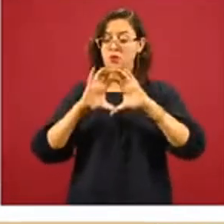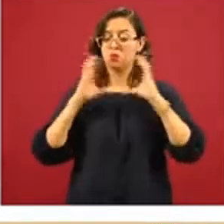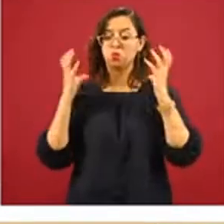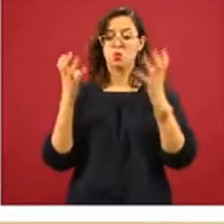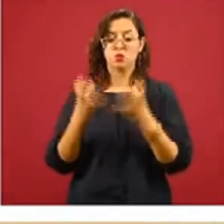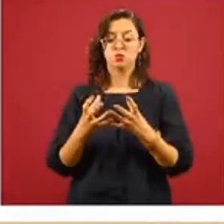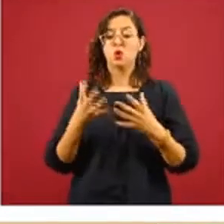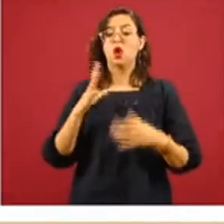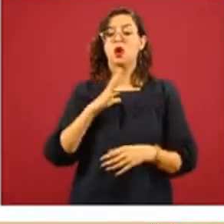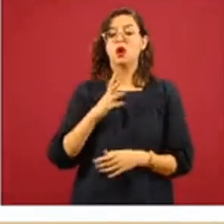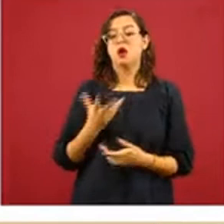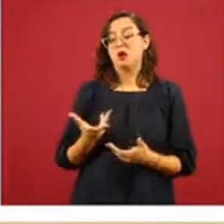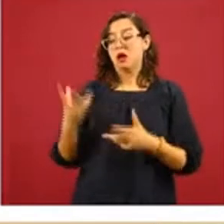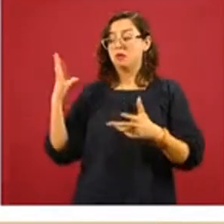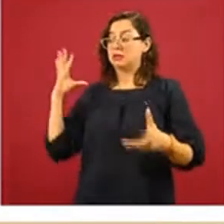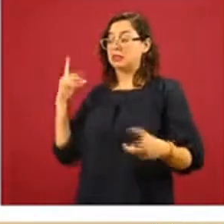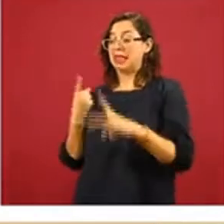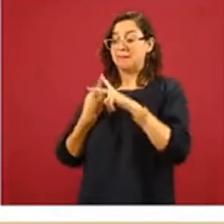estos